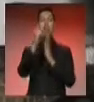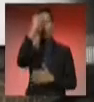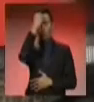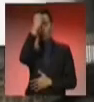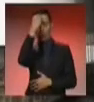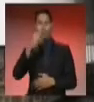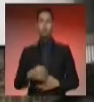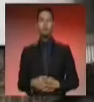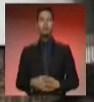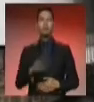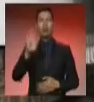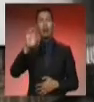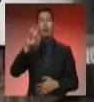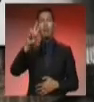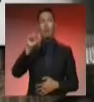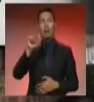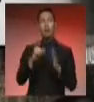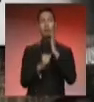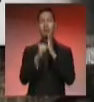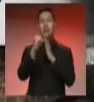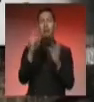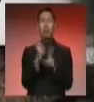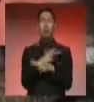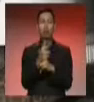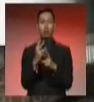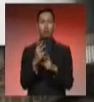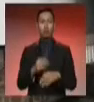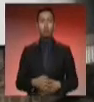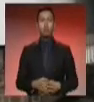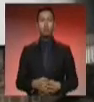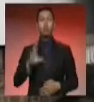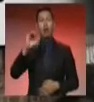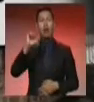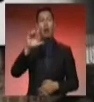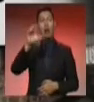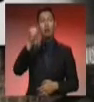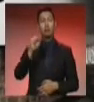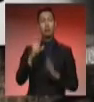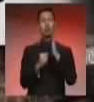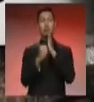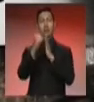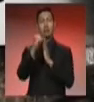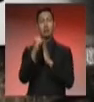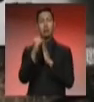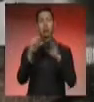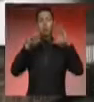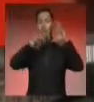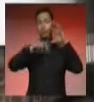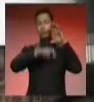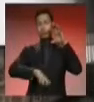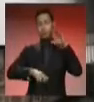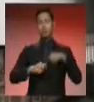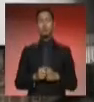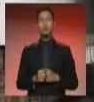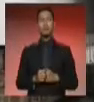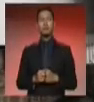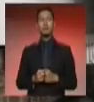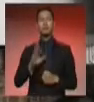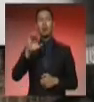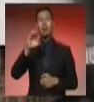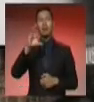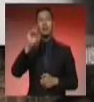Educación, Eva García, el Ministerio de la Producción, Carlos Pérez, Ministerio de Hidrocarburos, Francisco